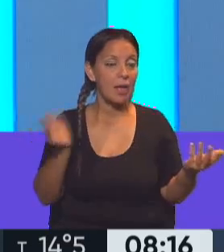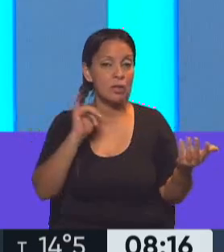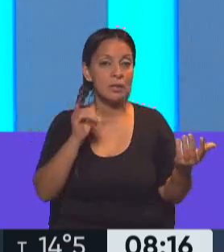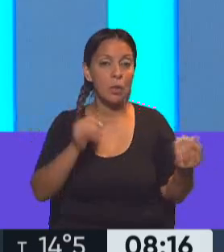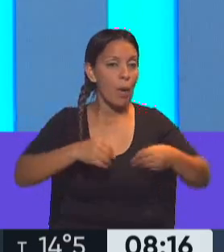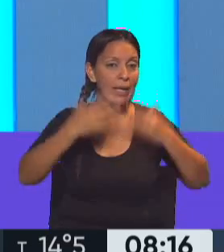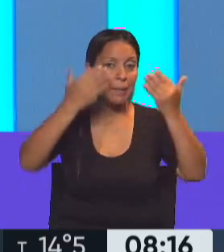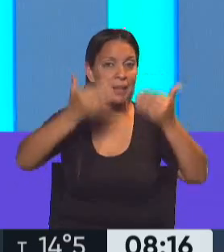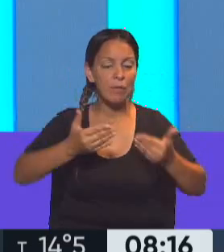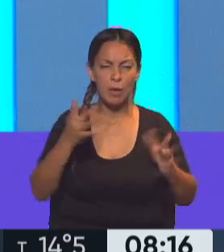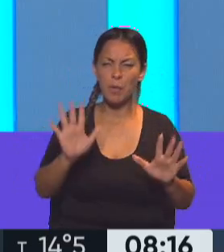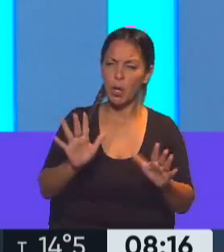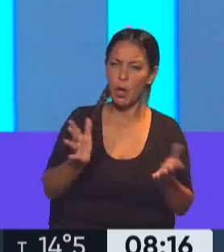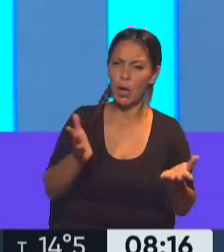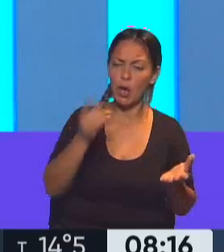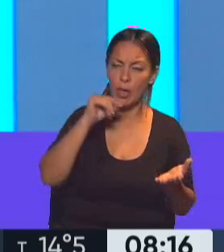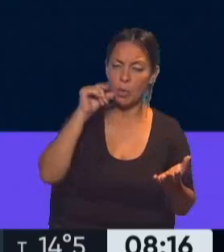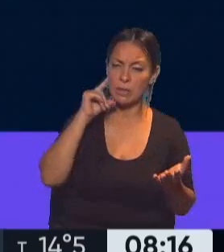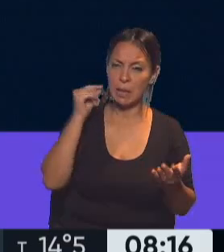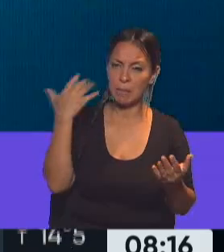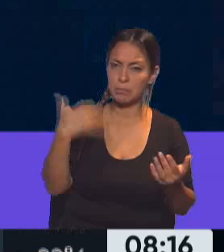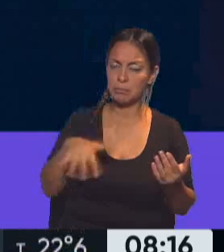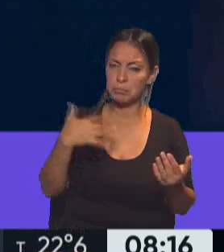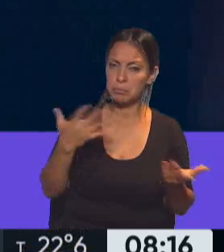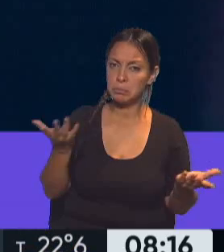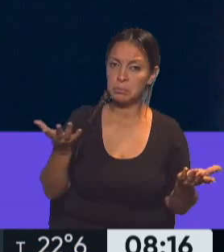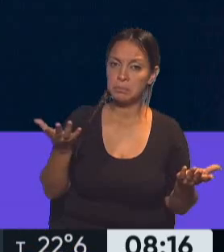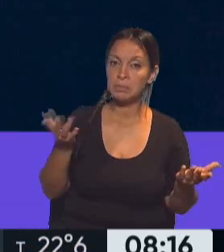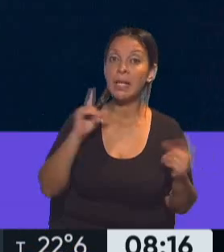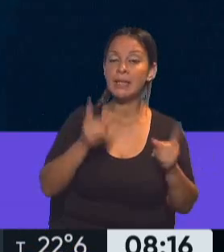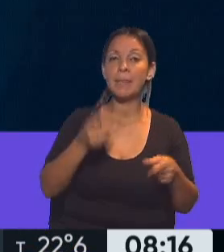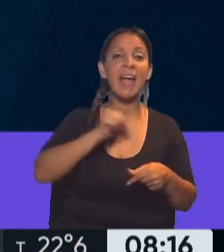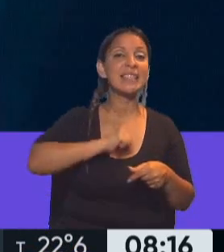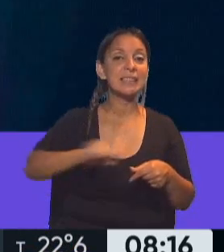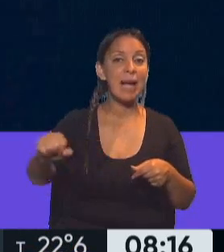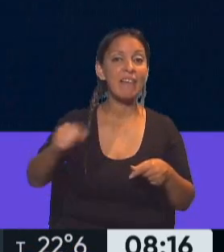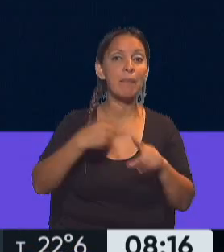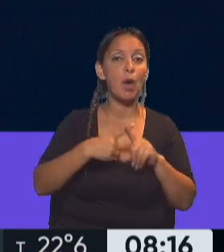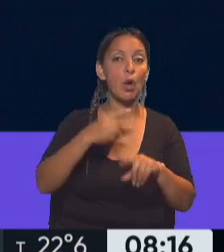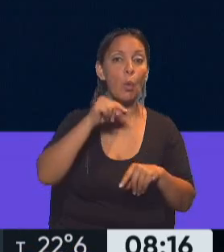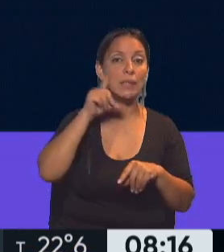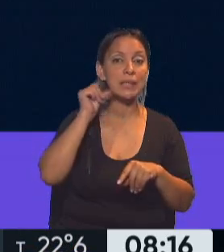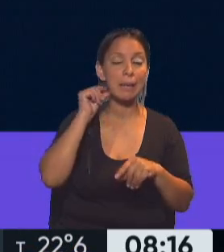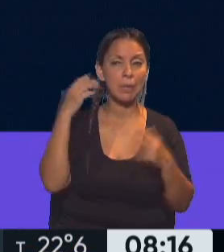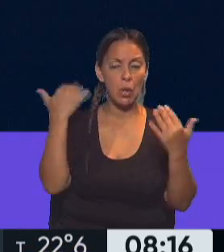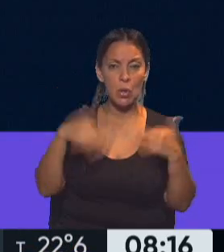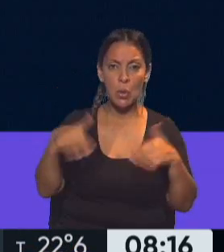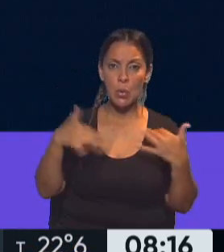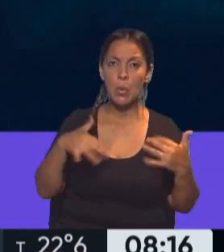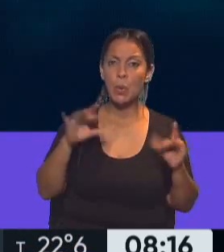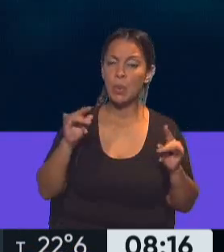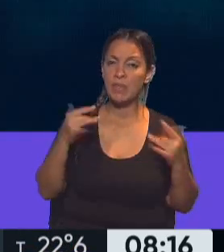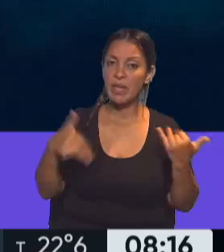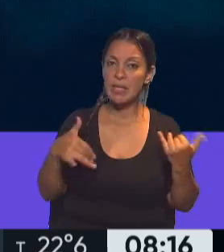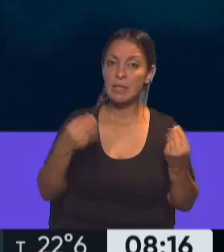toda plataforma... Está bien, pero lo del WhatsApp, sí. Y las estafas a través de WhatsApp son muy complicadas, porque uno